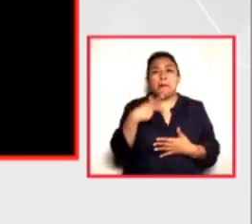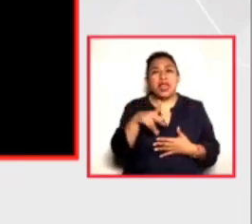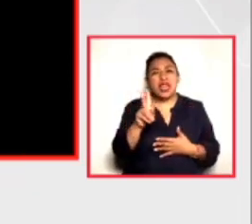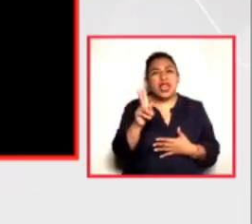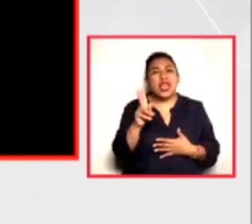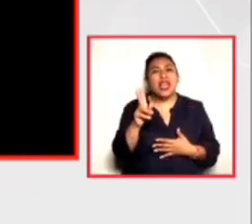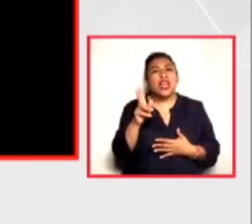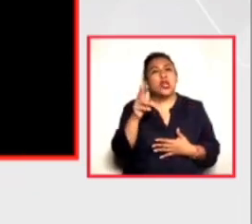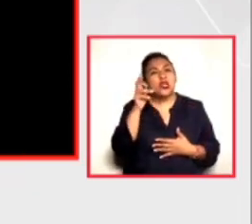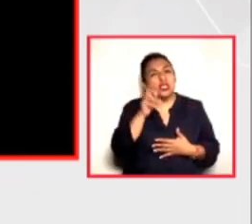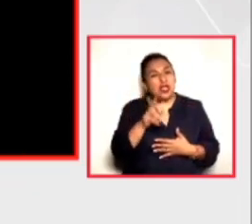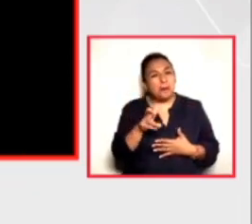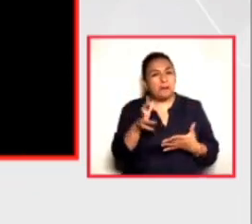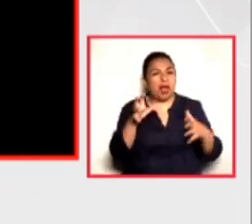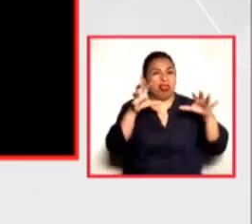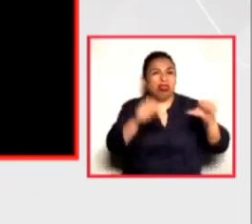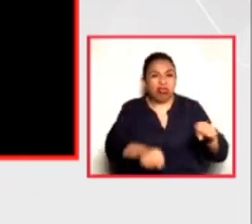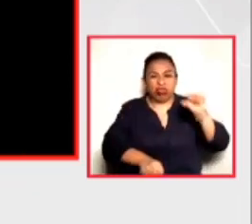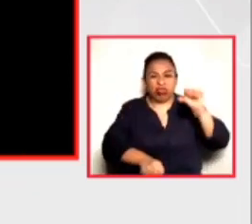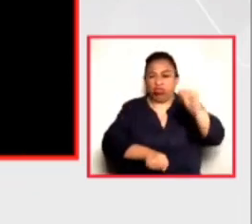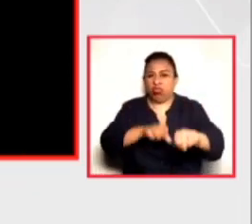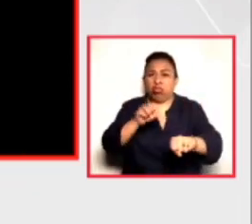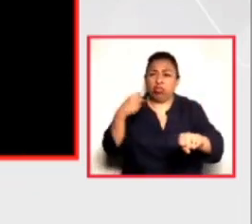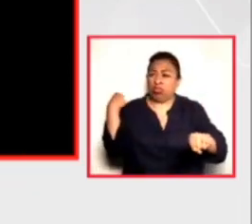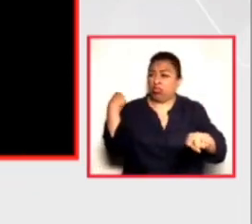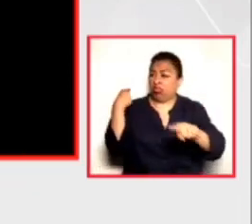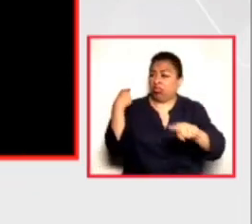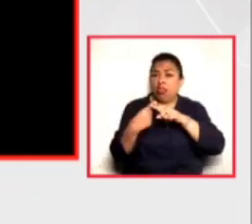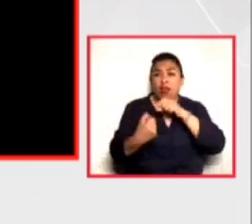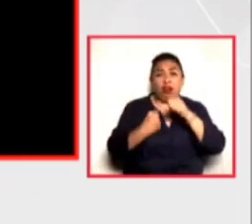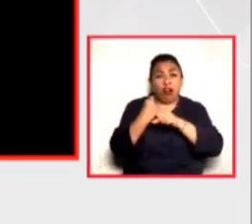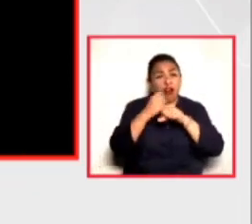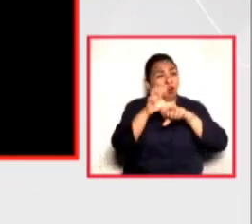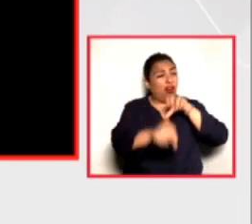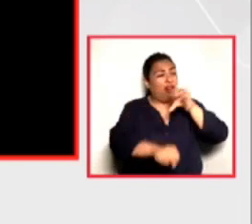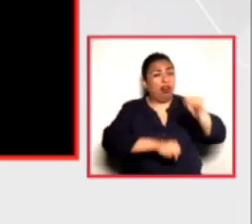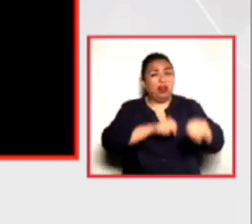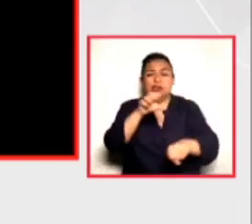tierras durante muchos cientos de años y